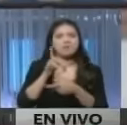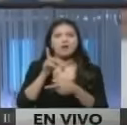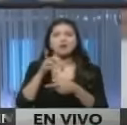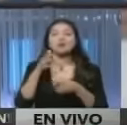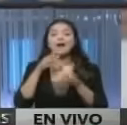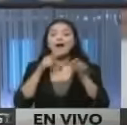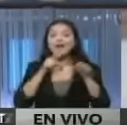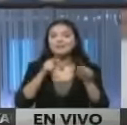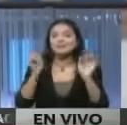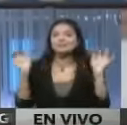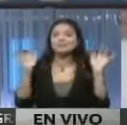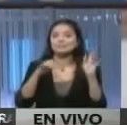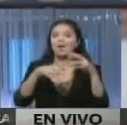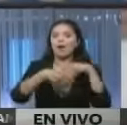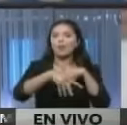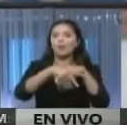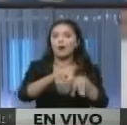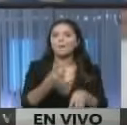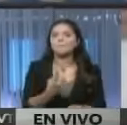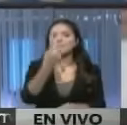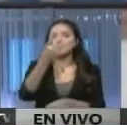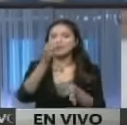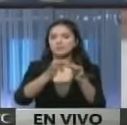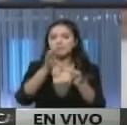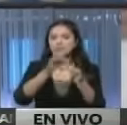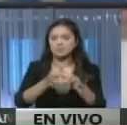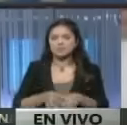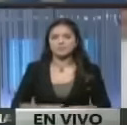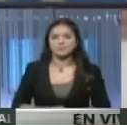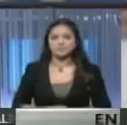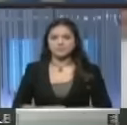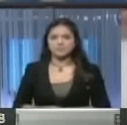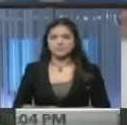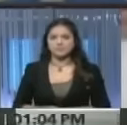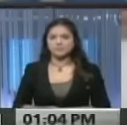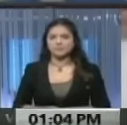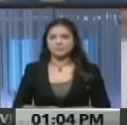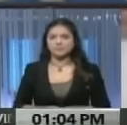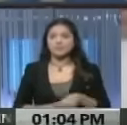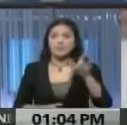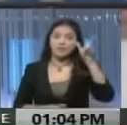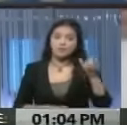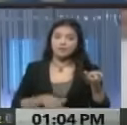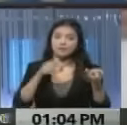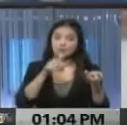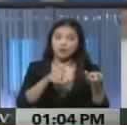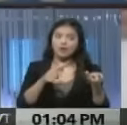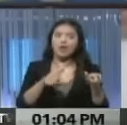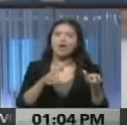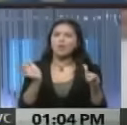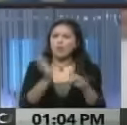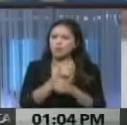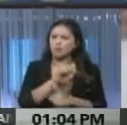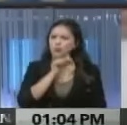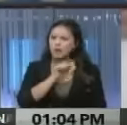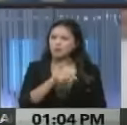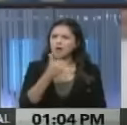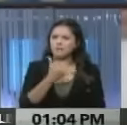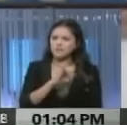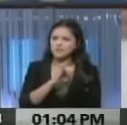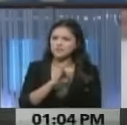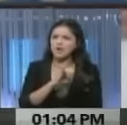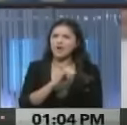esa concentración el primero de septiembre. A ese ciudadano se le localizó un dispositivo